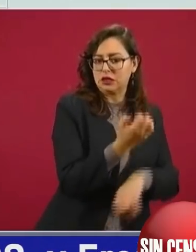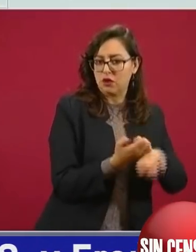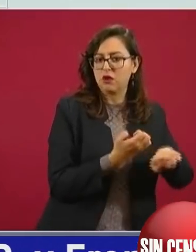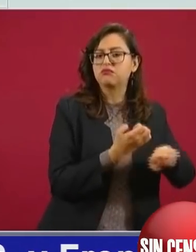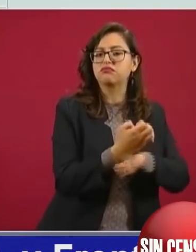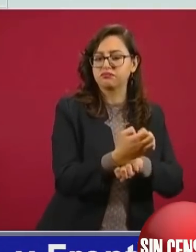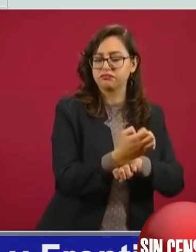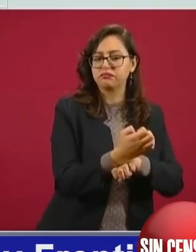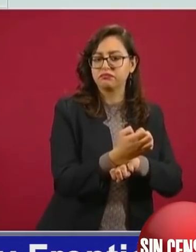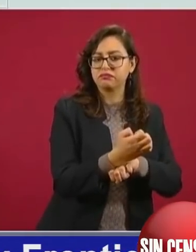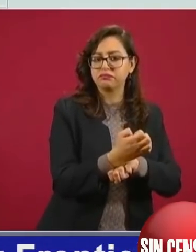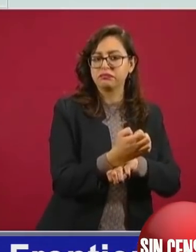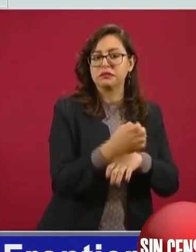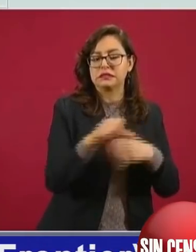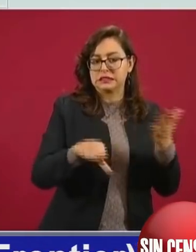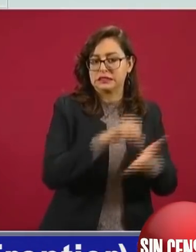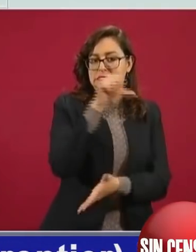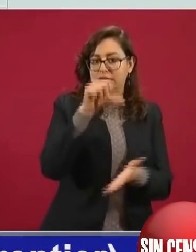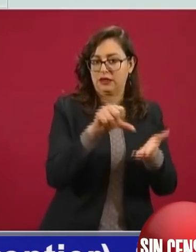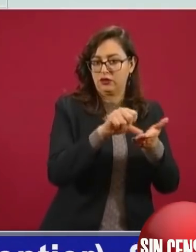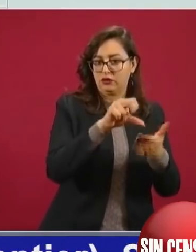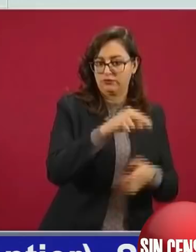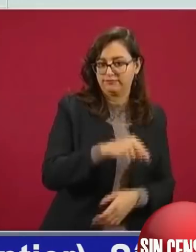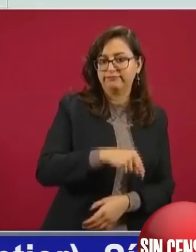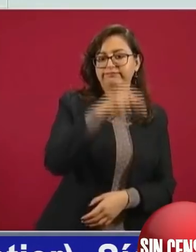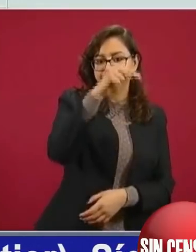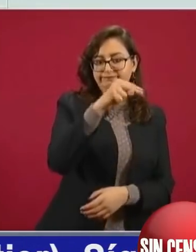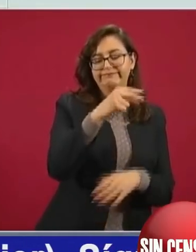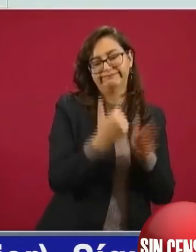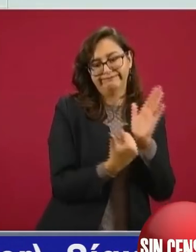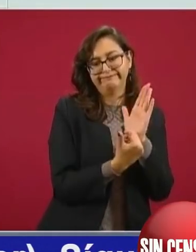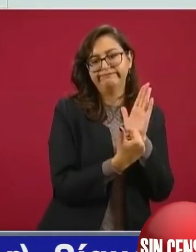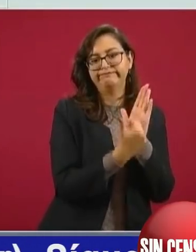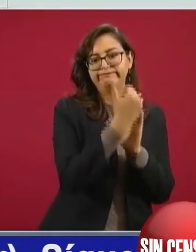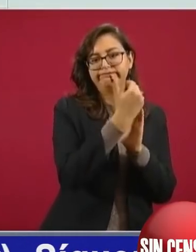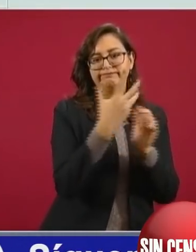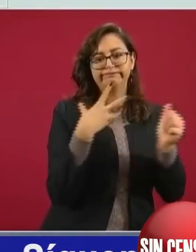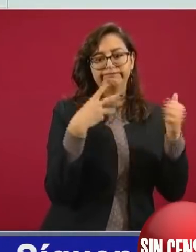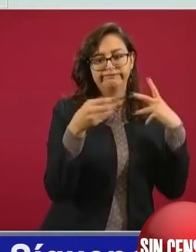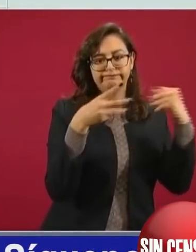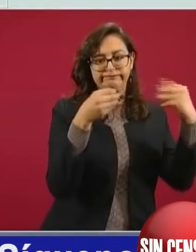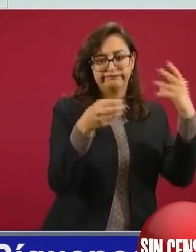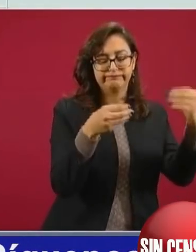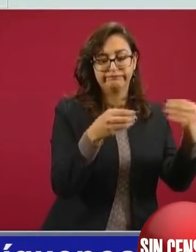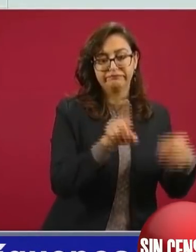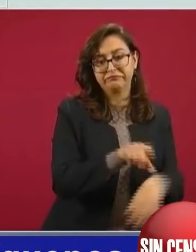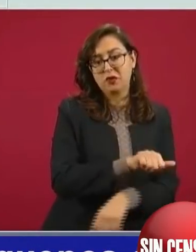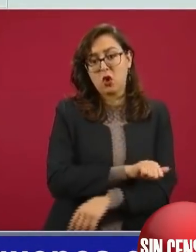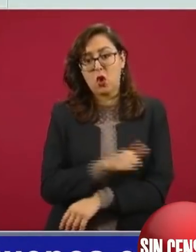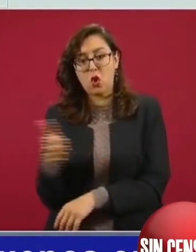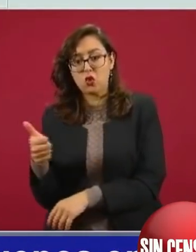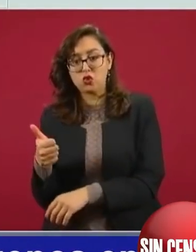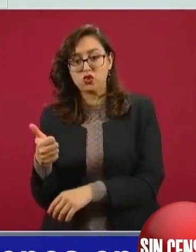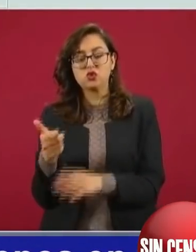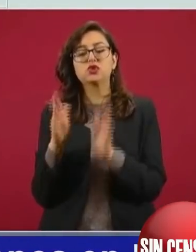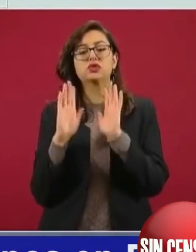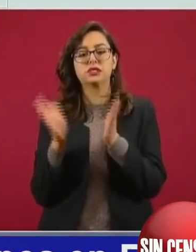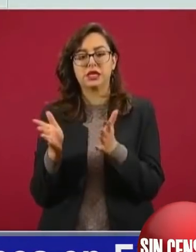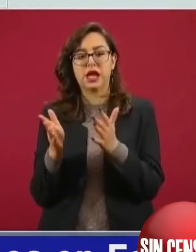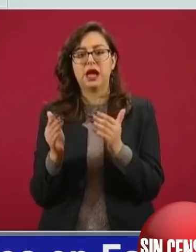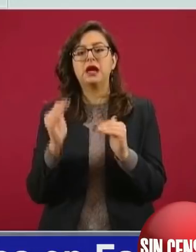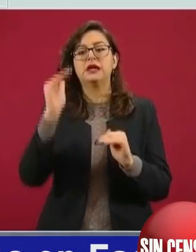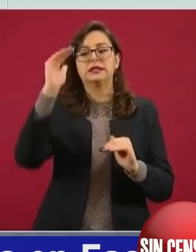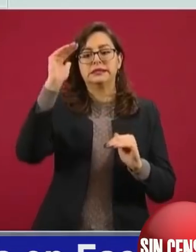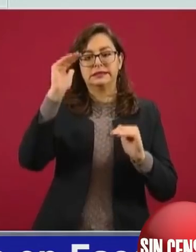federativas, particularmente la zona centro-norte, está a la alza y en algunos de ellos ya empezamos a ver también un cambio positivo de